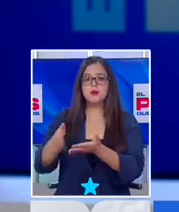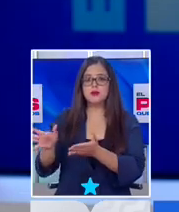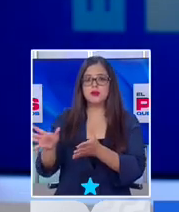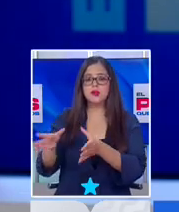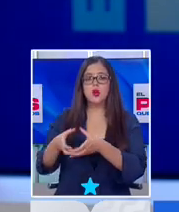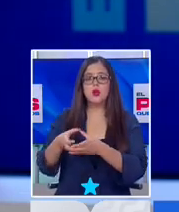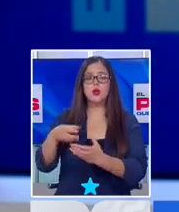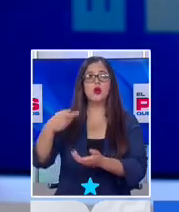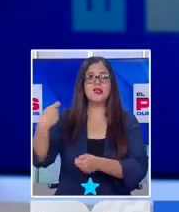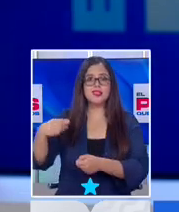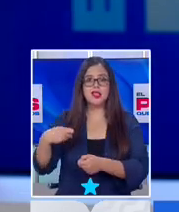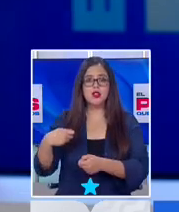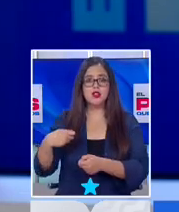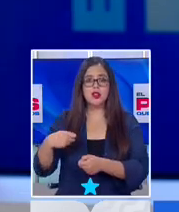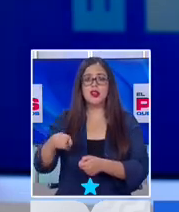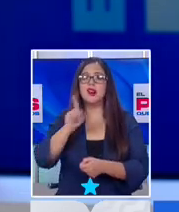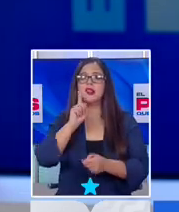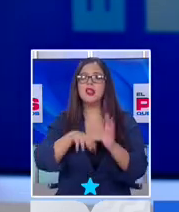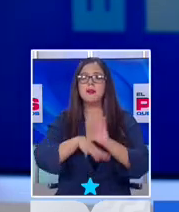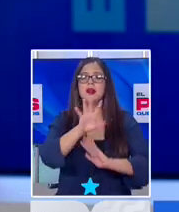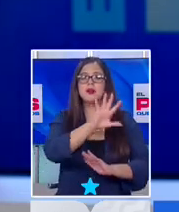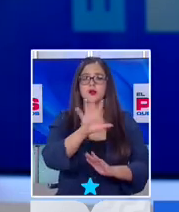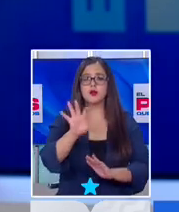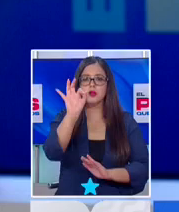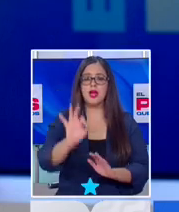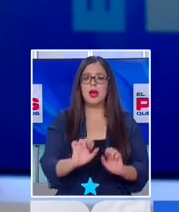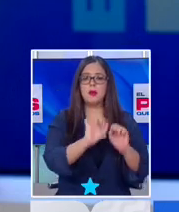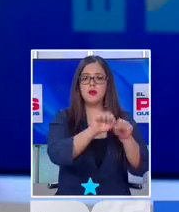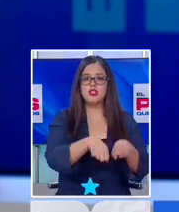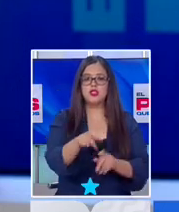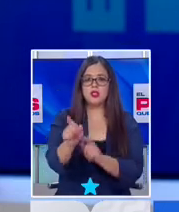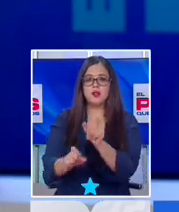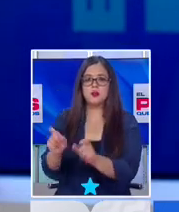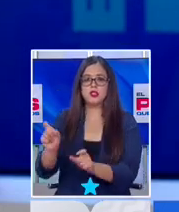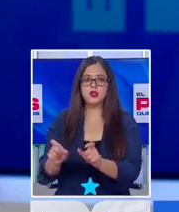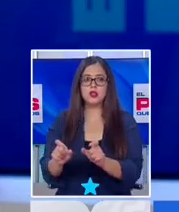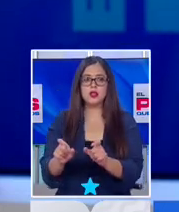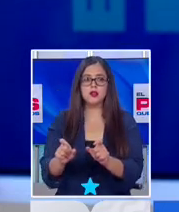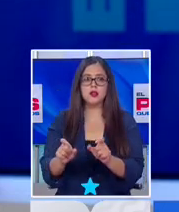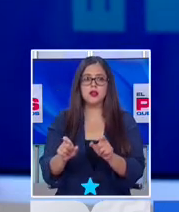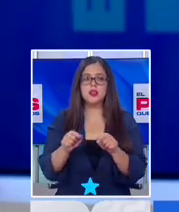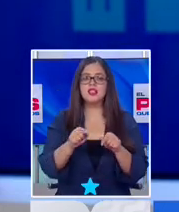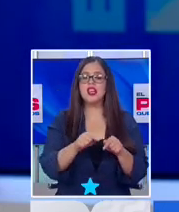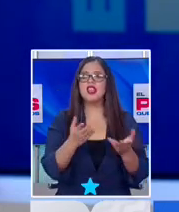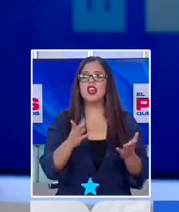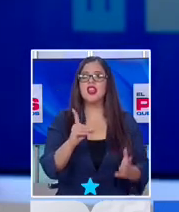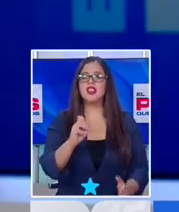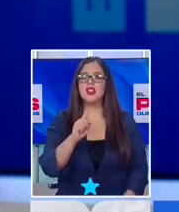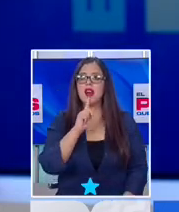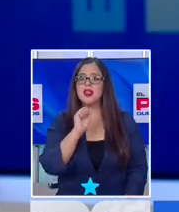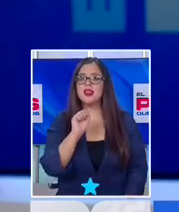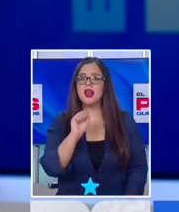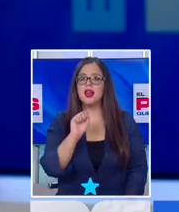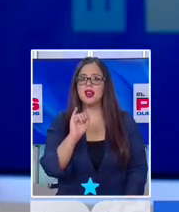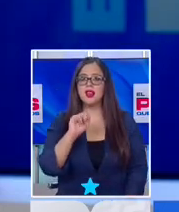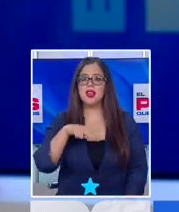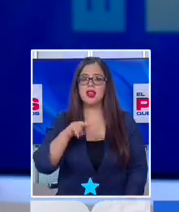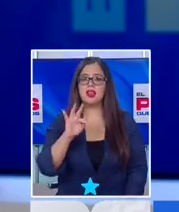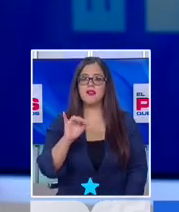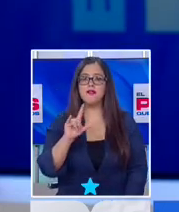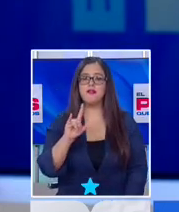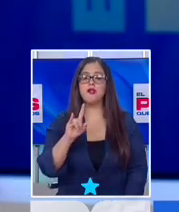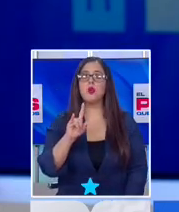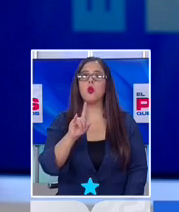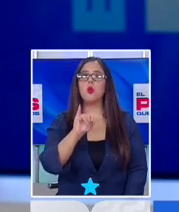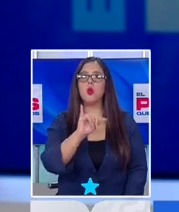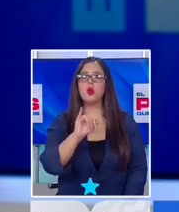senado con esas palabras ya tiene más de un 55% de aprobación ciudadana según edad e influye y en ese sentido y yo estoy de